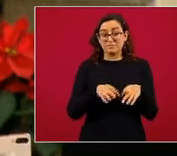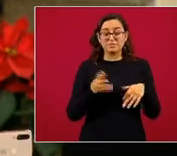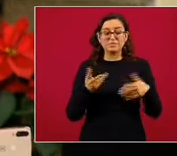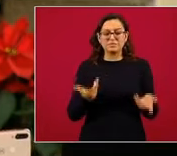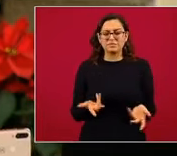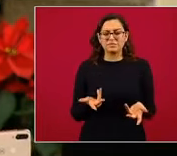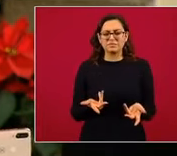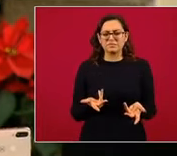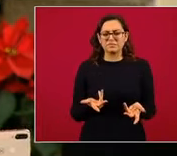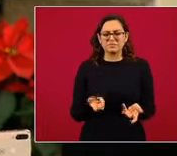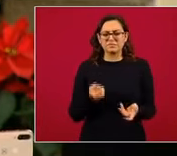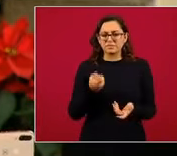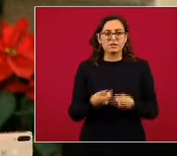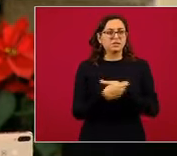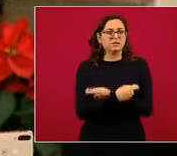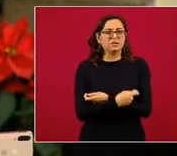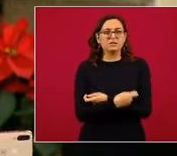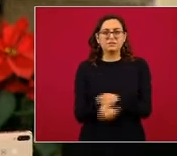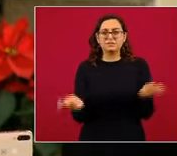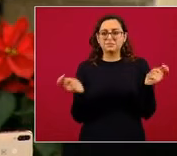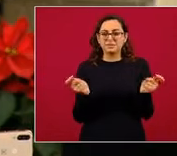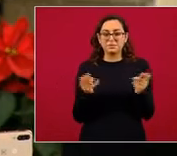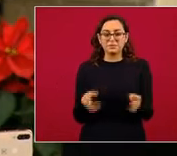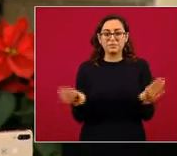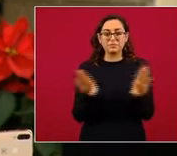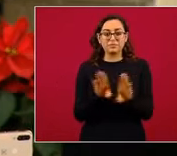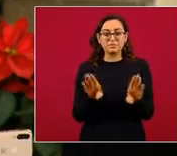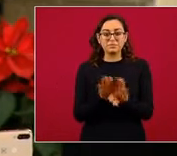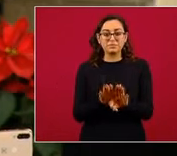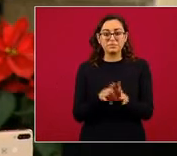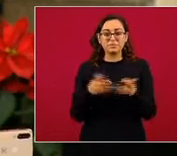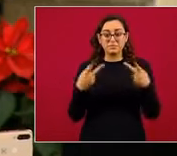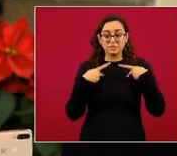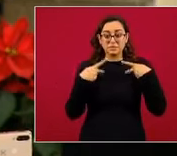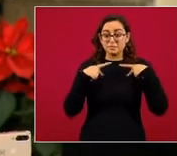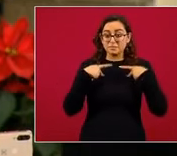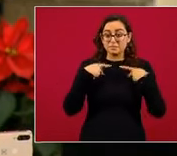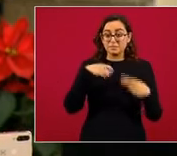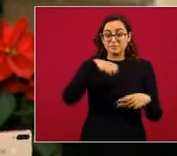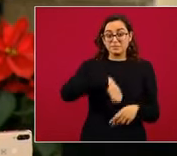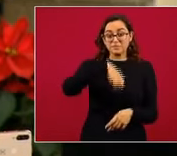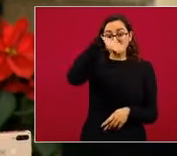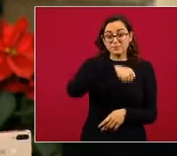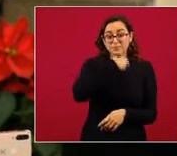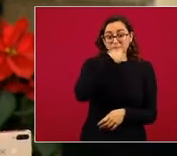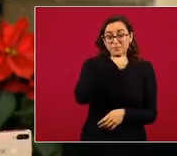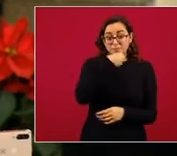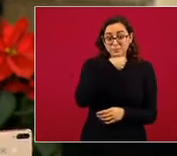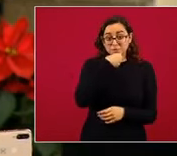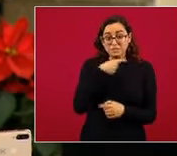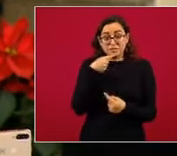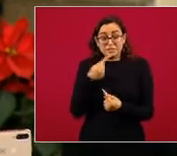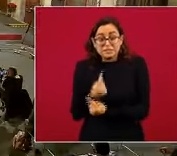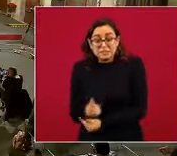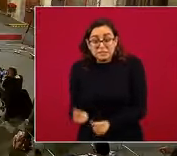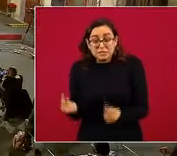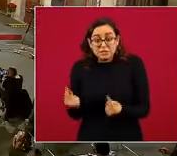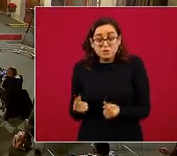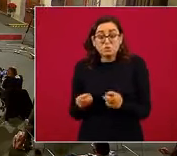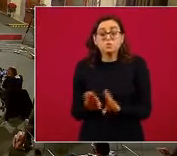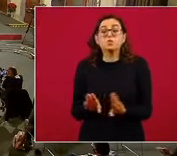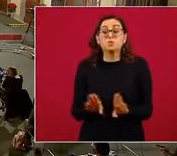Verdaderamente cómo se va a distribuir esto, si también son los niños de la tercera edad, los adultos y en esta ocasión también los niños. ¿Cómo